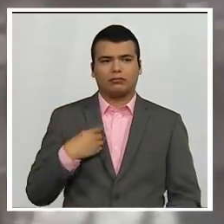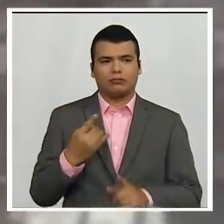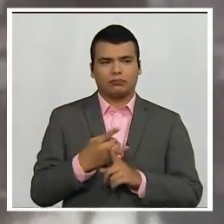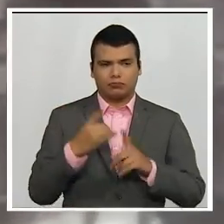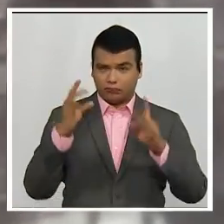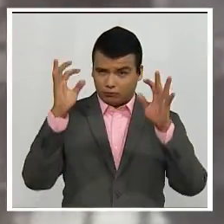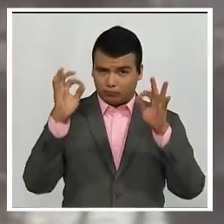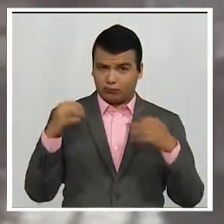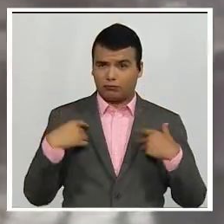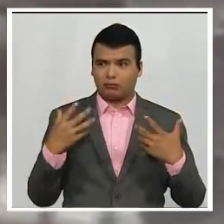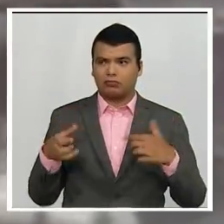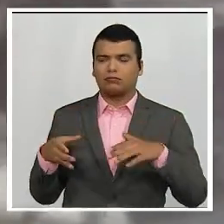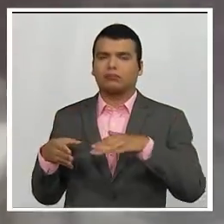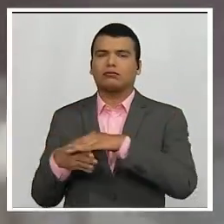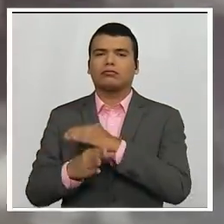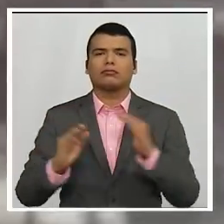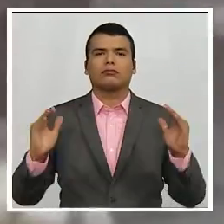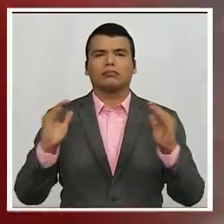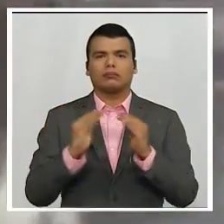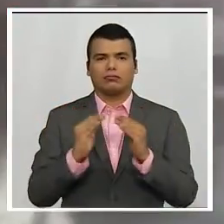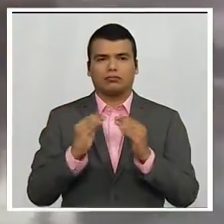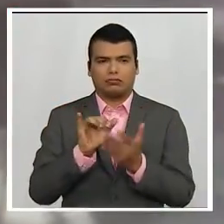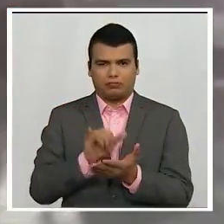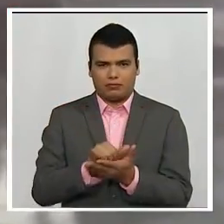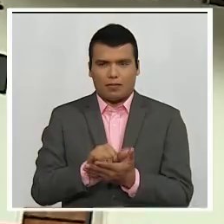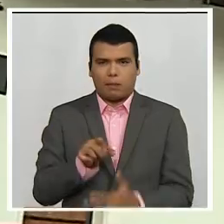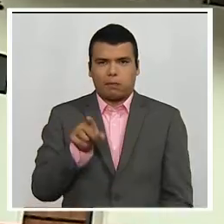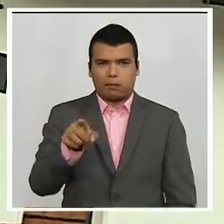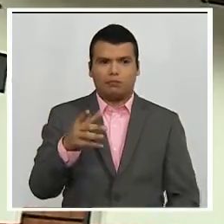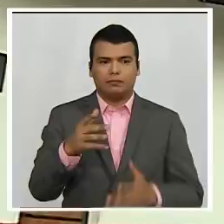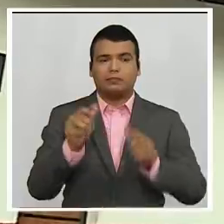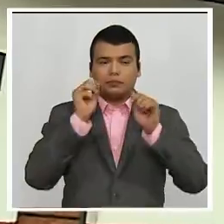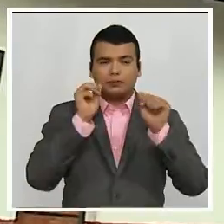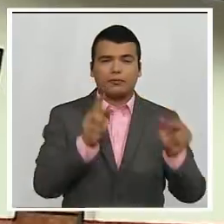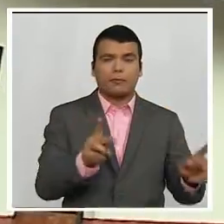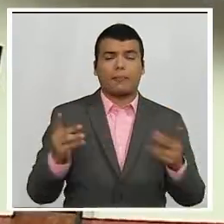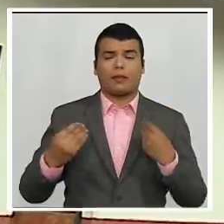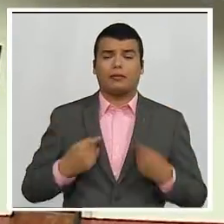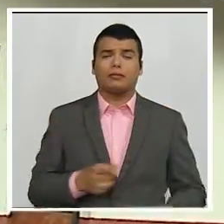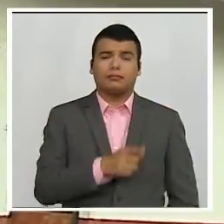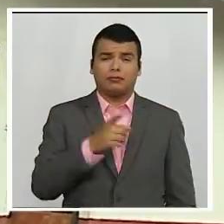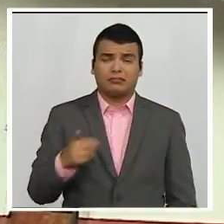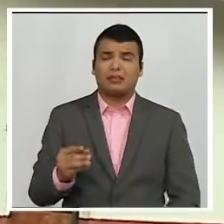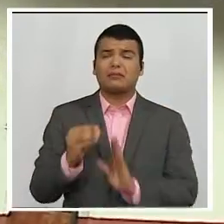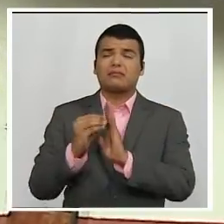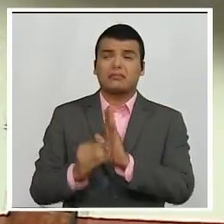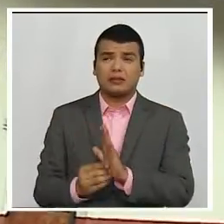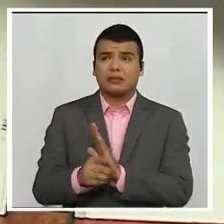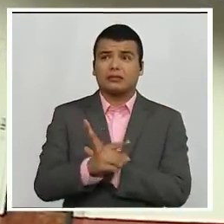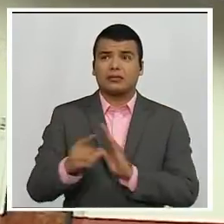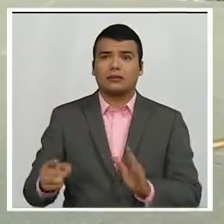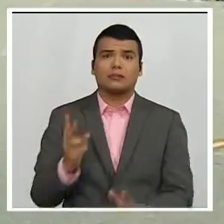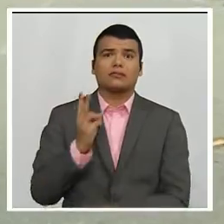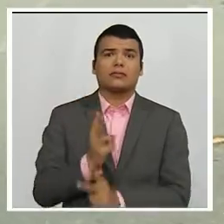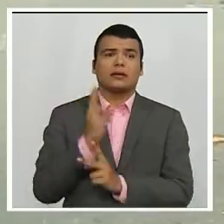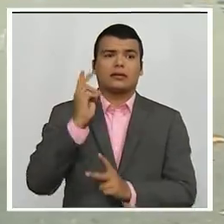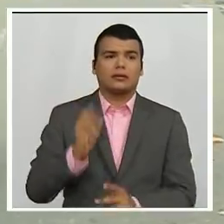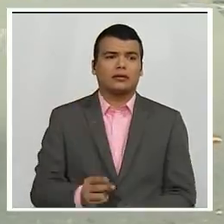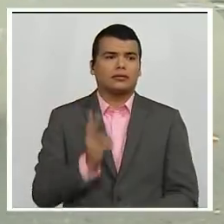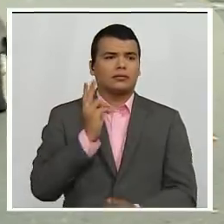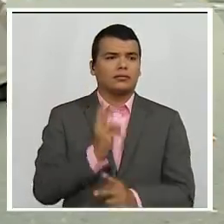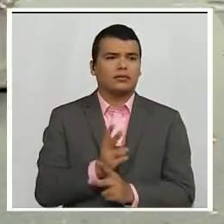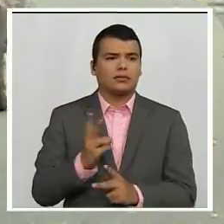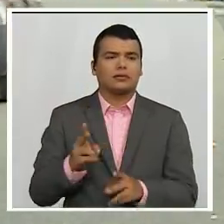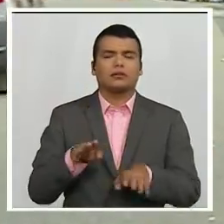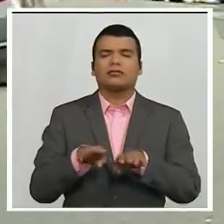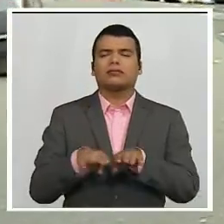gorra intenta ingresar a una vivienda en el mismo barrio habitantes del sector denuncian permanente inseguridad hay mucha inseguridad en el parque o